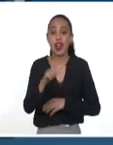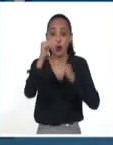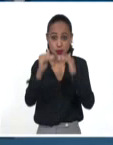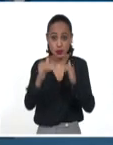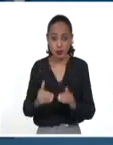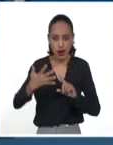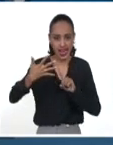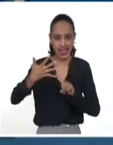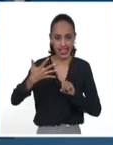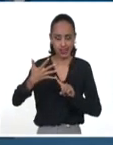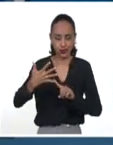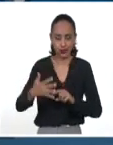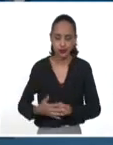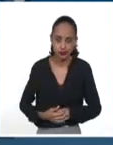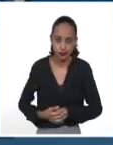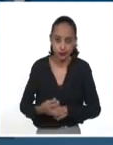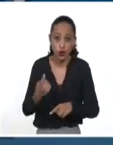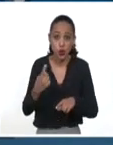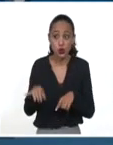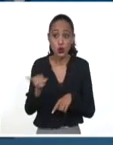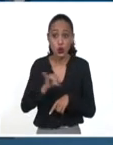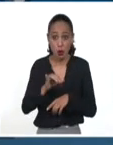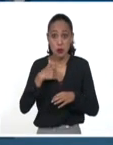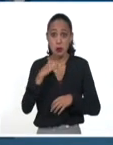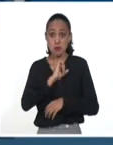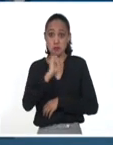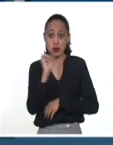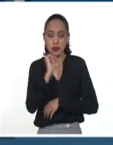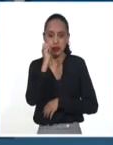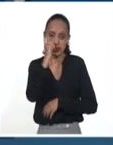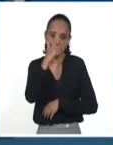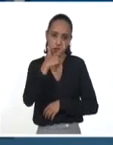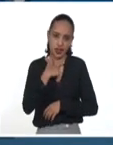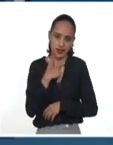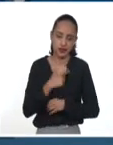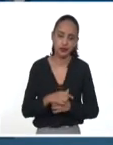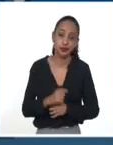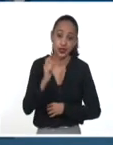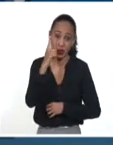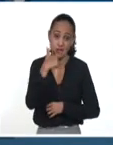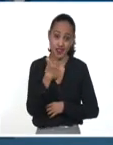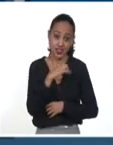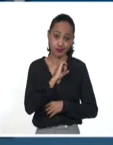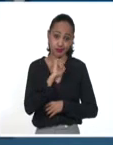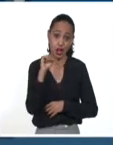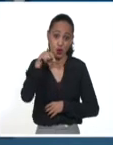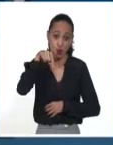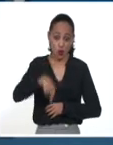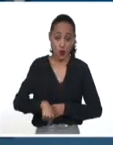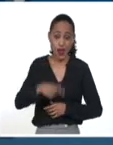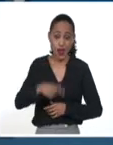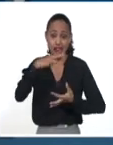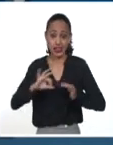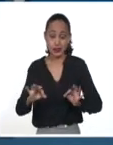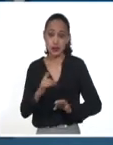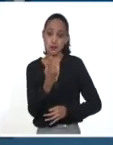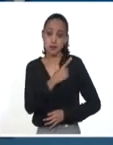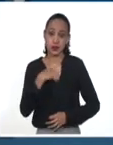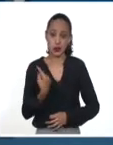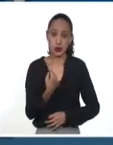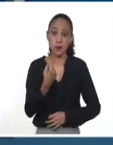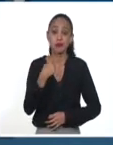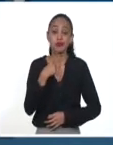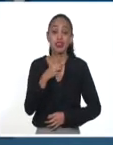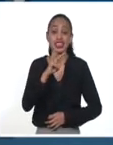tabla. Otro que se mantiene estable es Ciego de Ávila. Los Tigres noquearon hoy a Artemisa con una ofensiva de 20 imparables, entre ellos